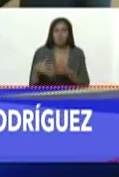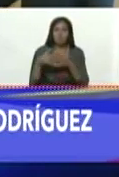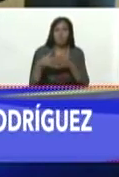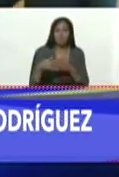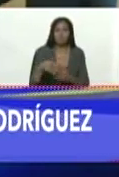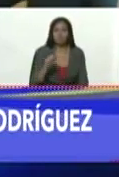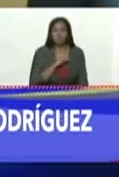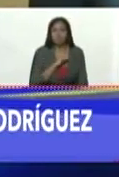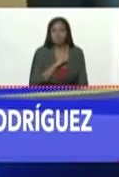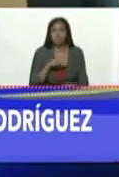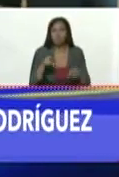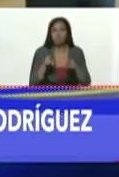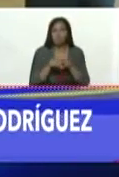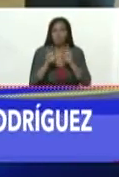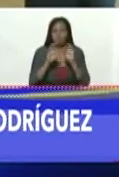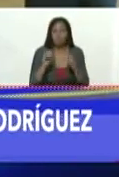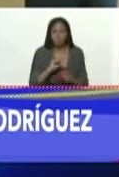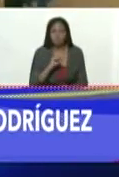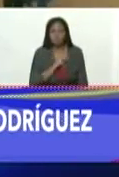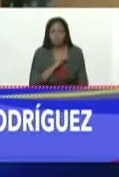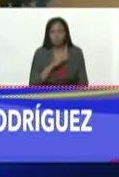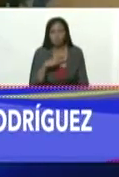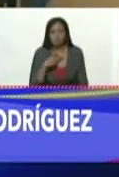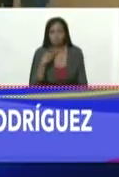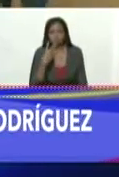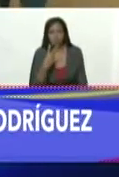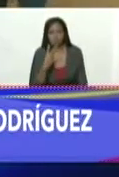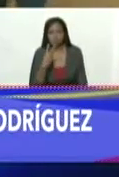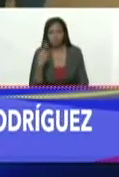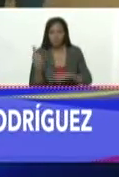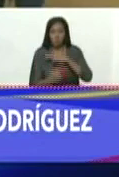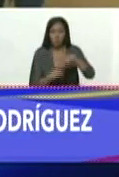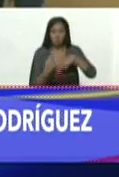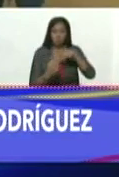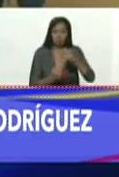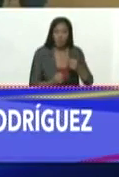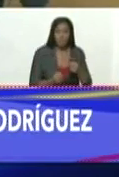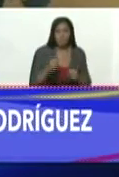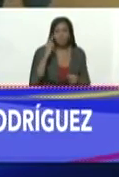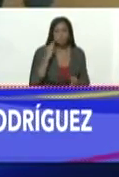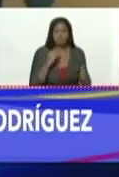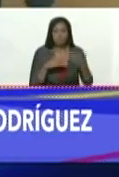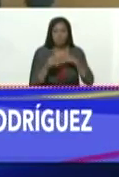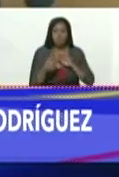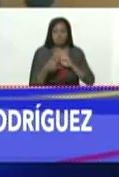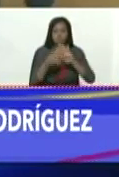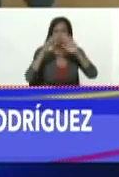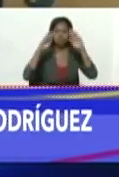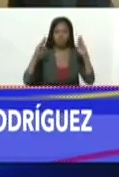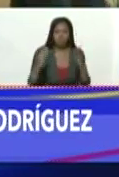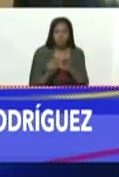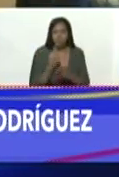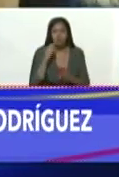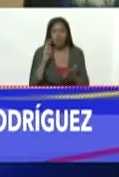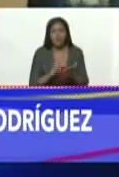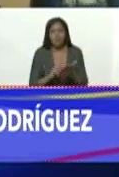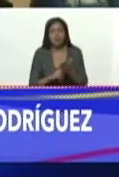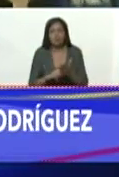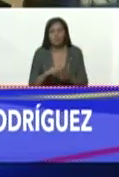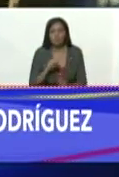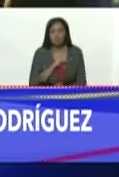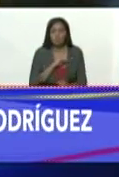tiembla cuando la voz de la revolución bolivariana sale al mundo a decir la verdad.